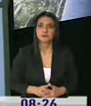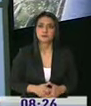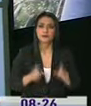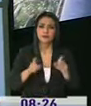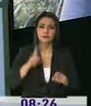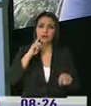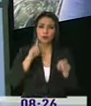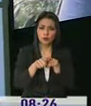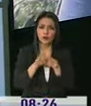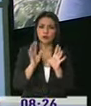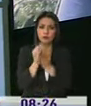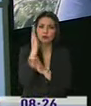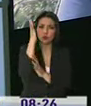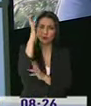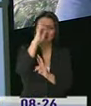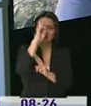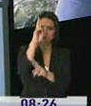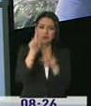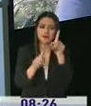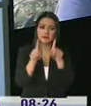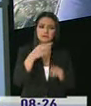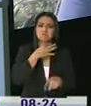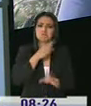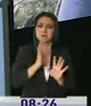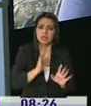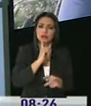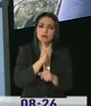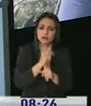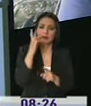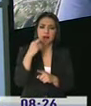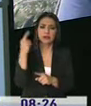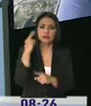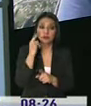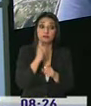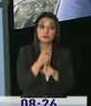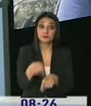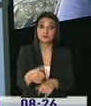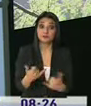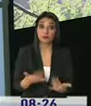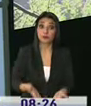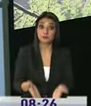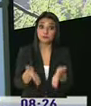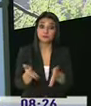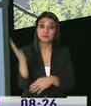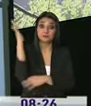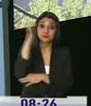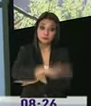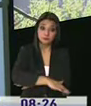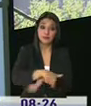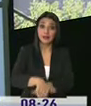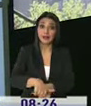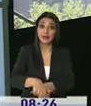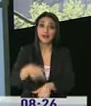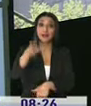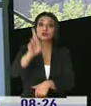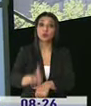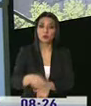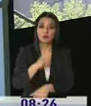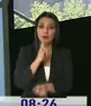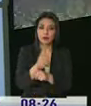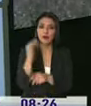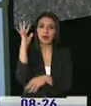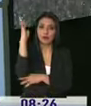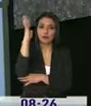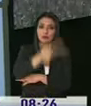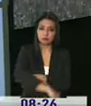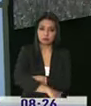conservar la naturaleza, o sea, hay veces que nosotros somos temerosos y con justa razón. Miren lo que pasó el día de ayer a las 2 de la tarde acá en el sur de la ciudad y lo